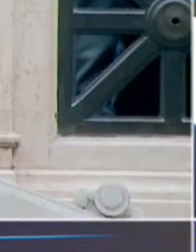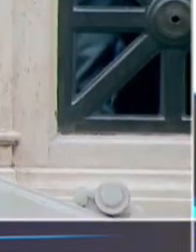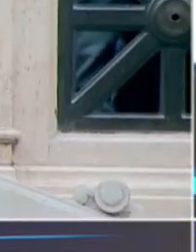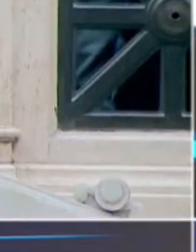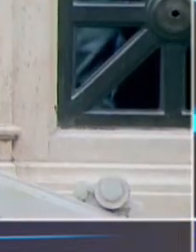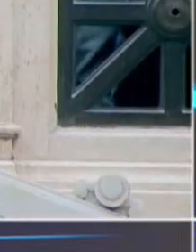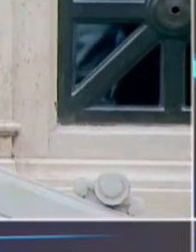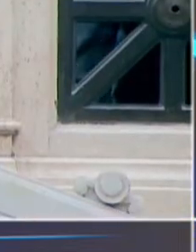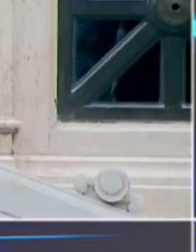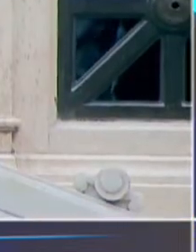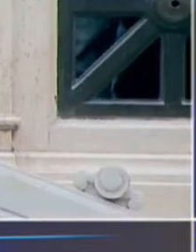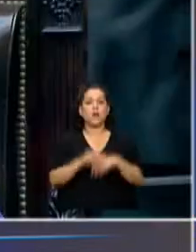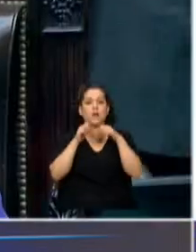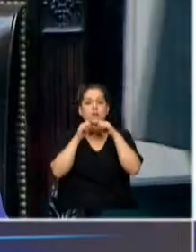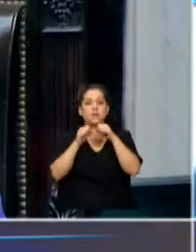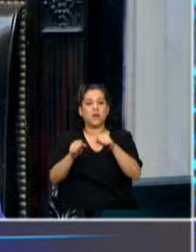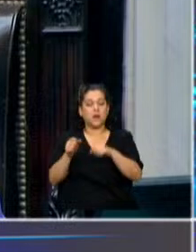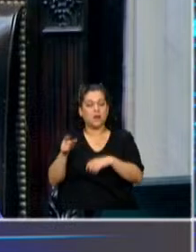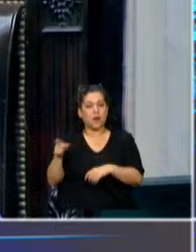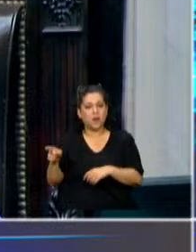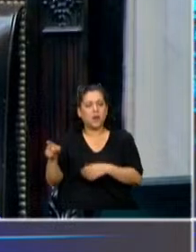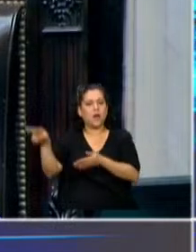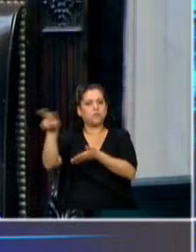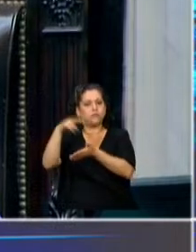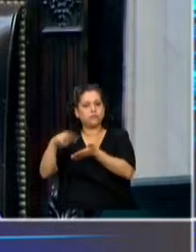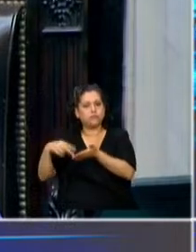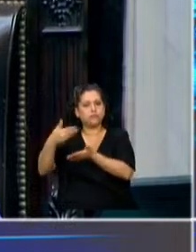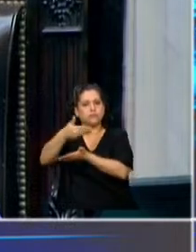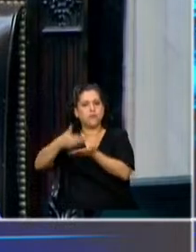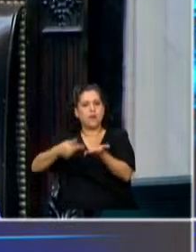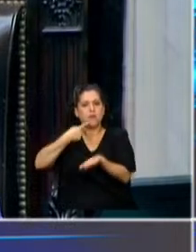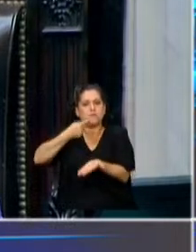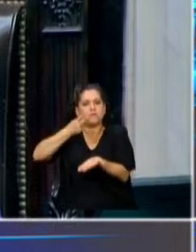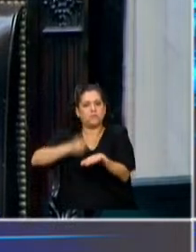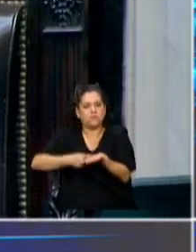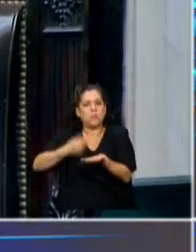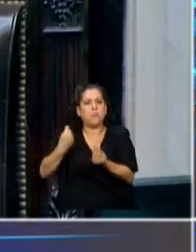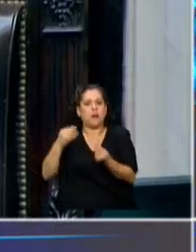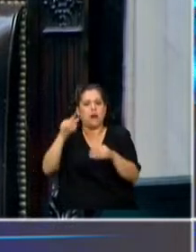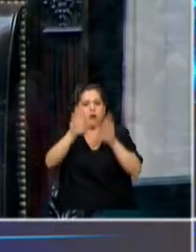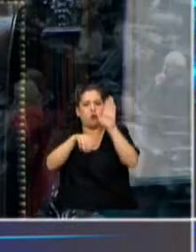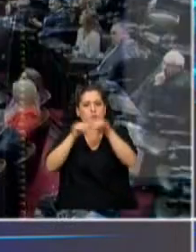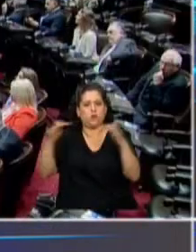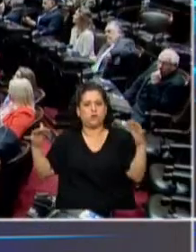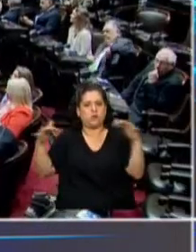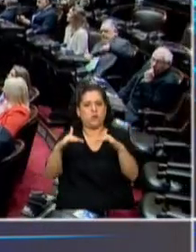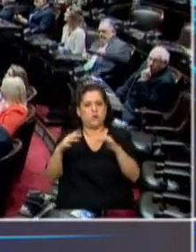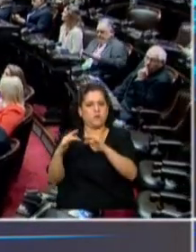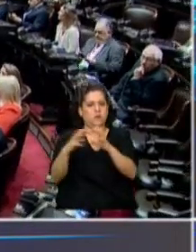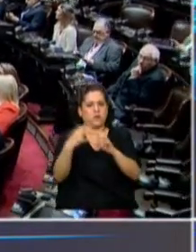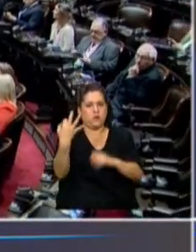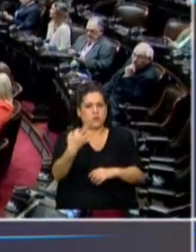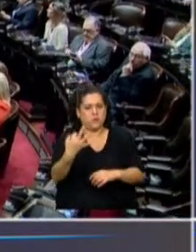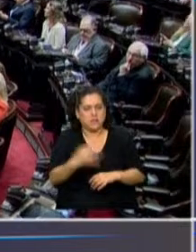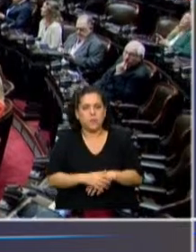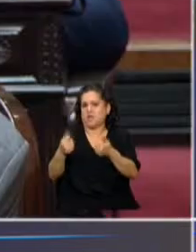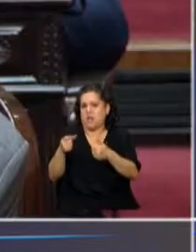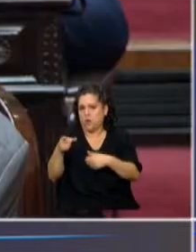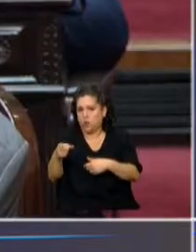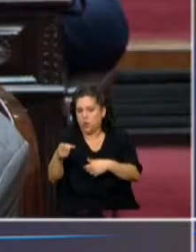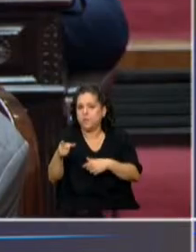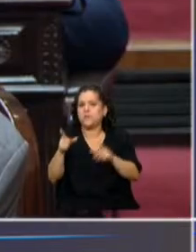con la designación de las autoridades de la Cámara, pero que, bueno, es una definición que se hace más